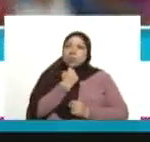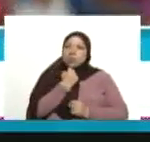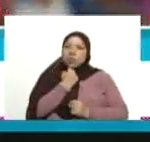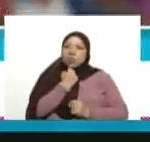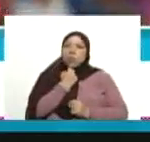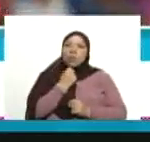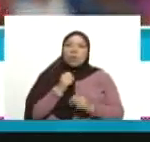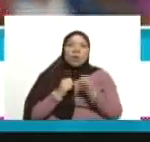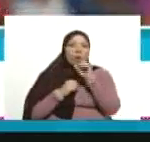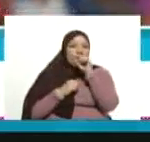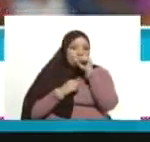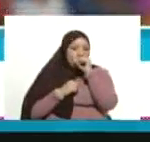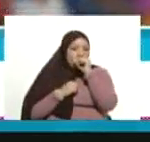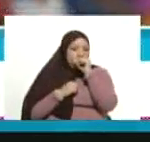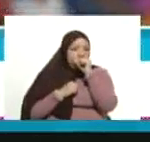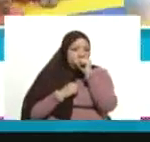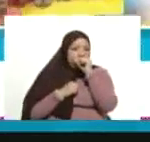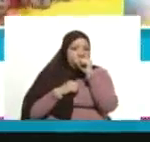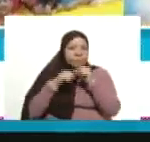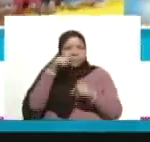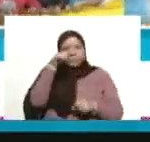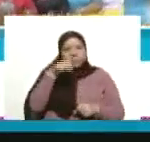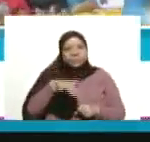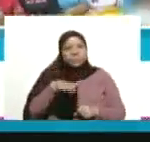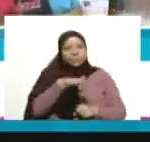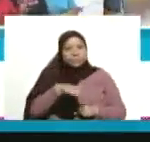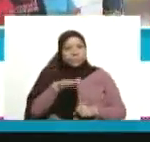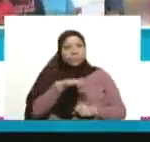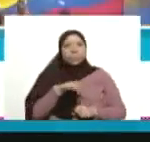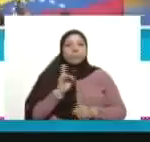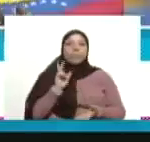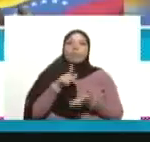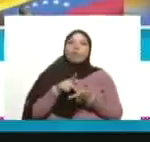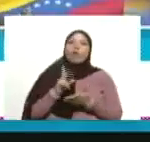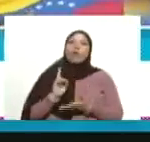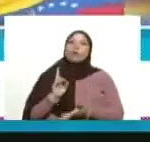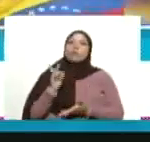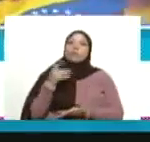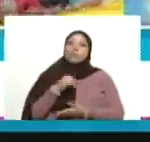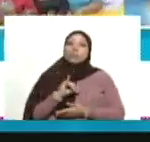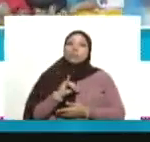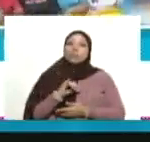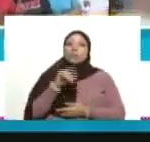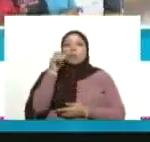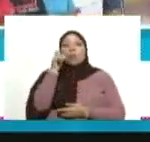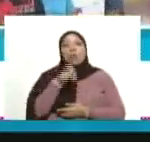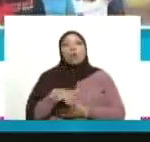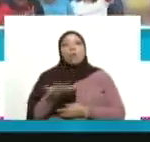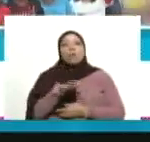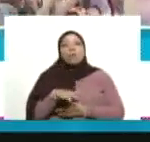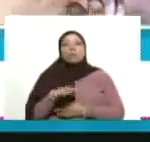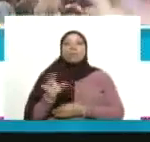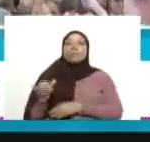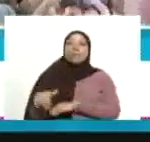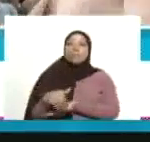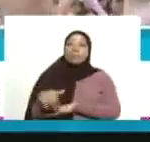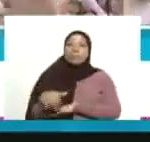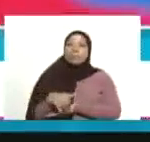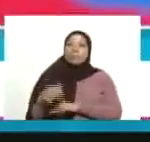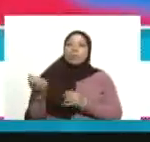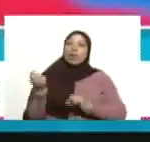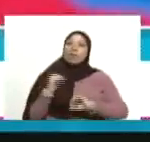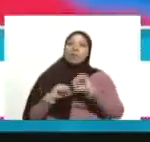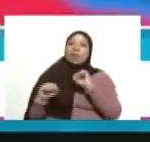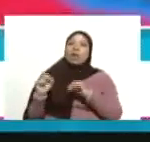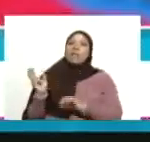del silencio a nuestro pueblo, para que no se vea el papel protagónico que tiene el pueblo cuando sale a la calle a defender